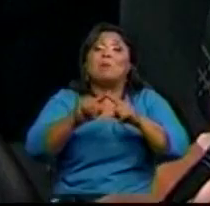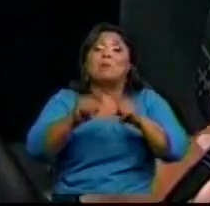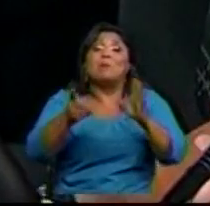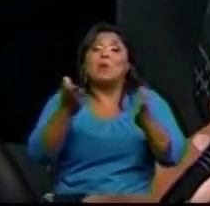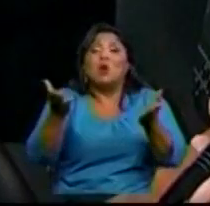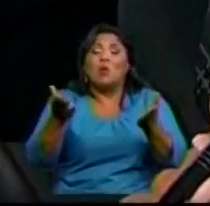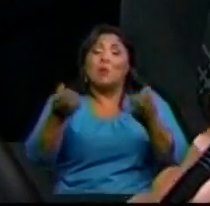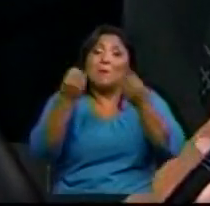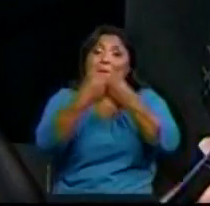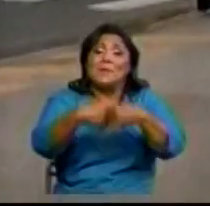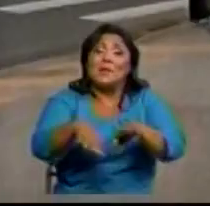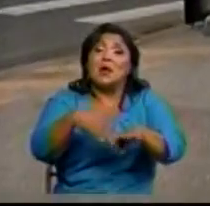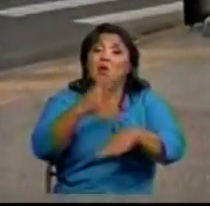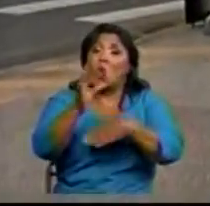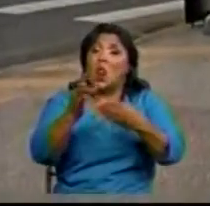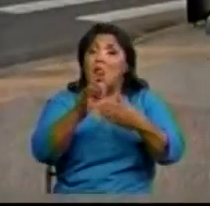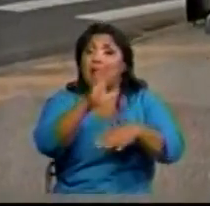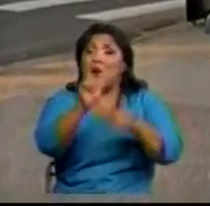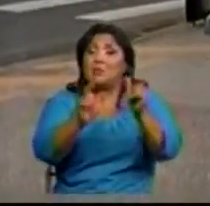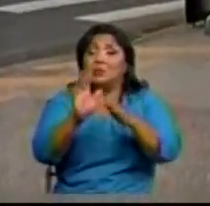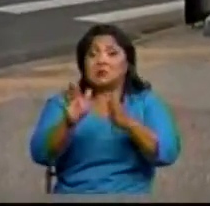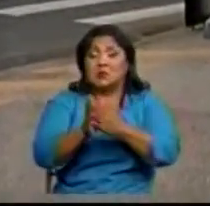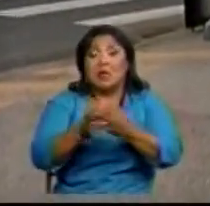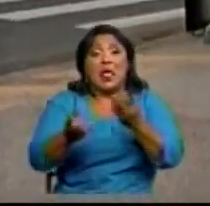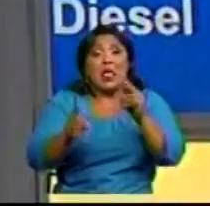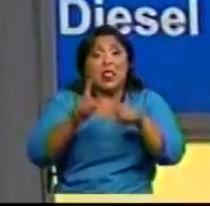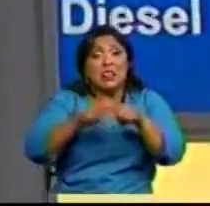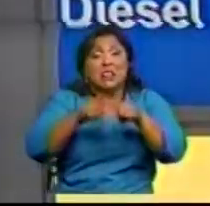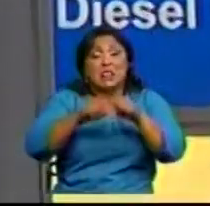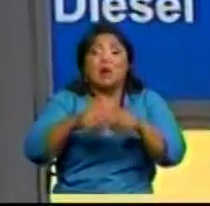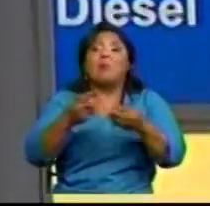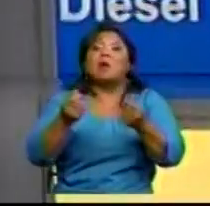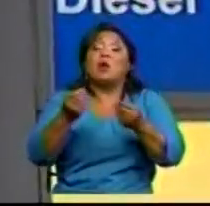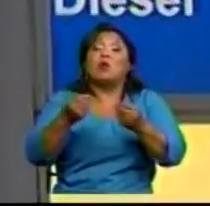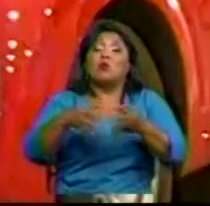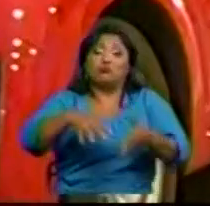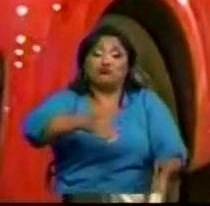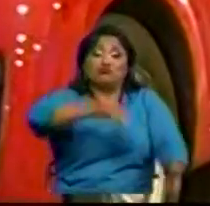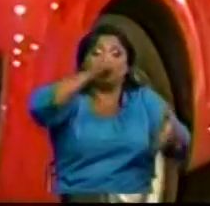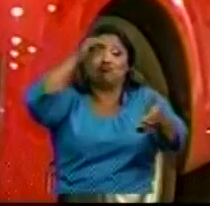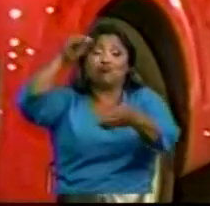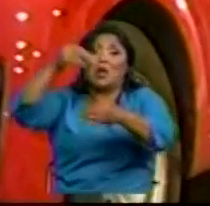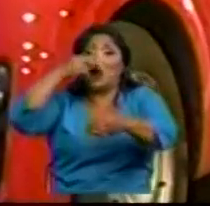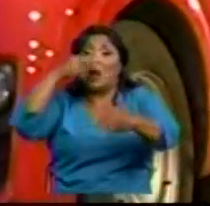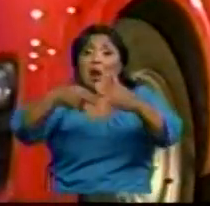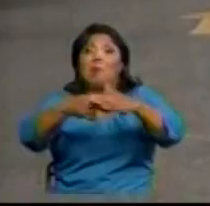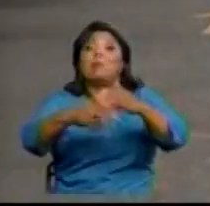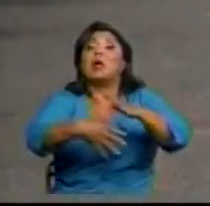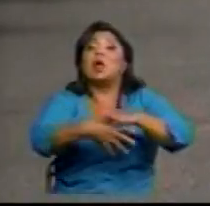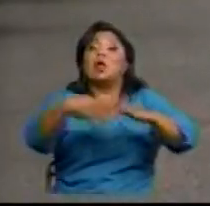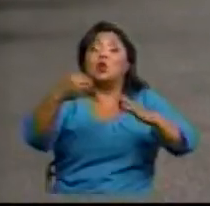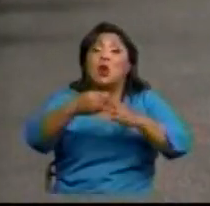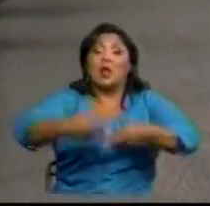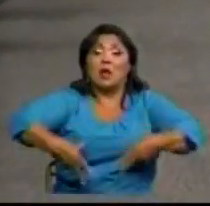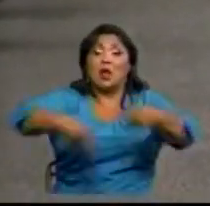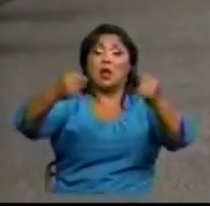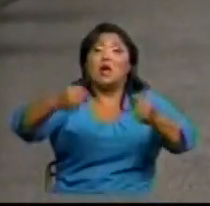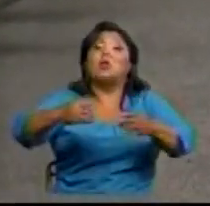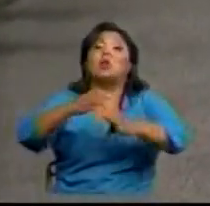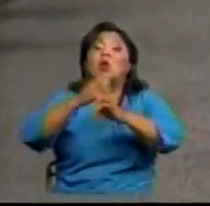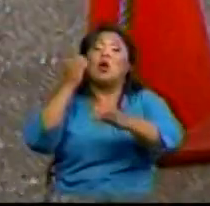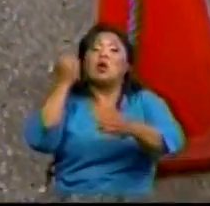más al pueblo pues cada mes el precio dependerá del costo del barril de petróleo además pero los gastos de transporte